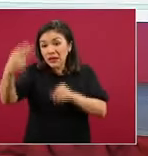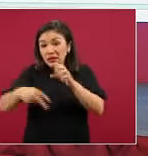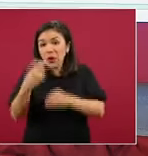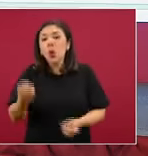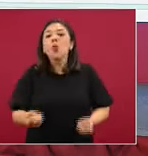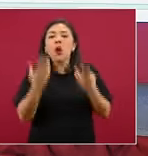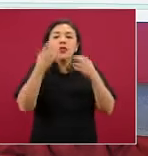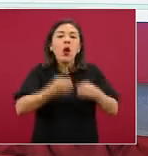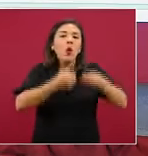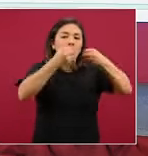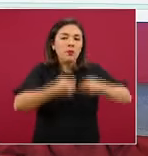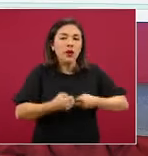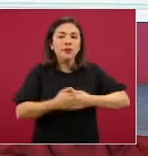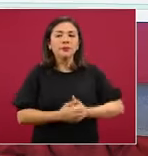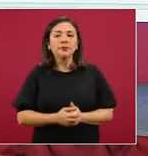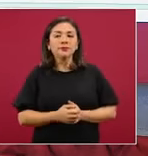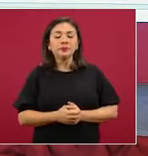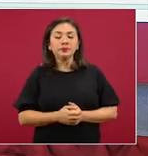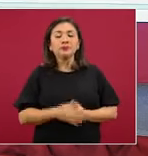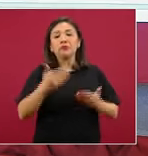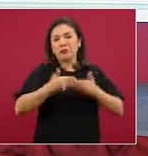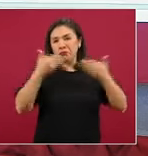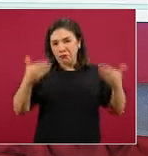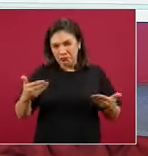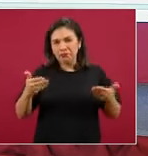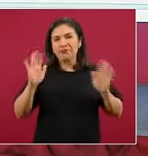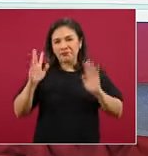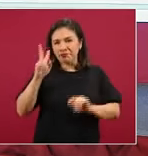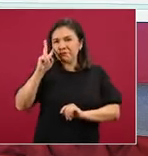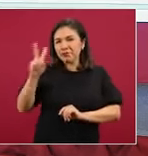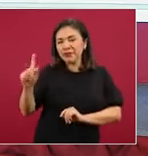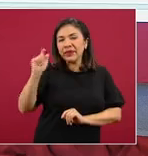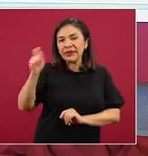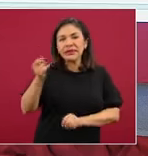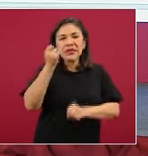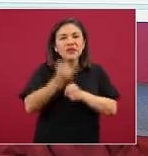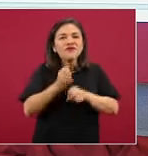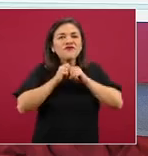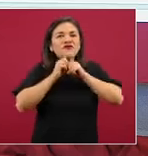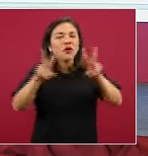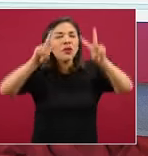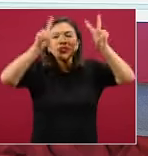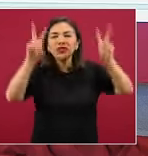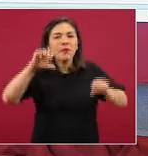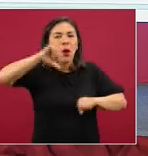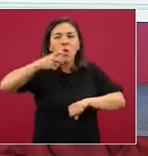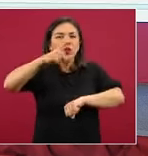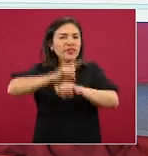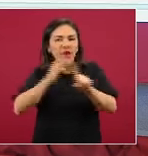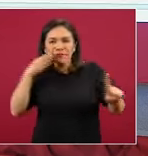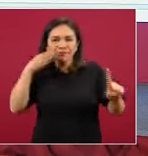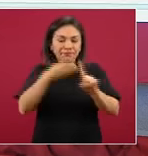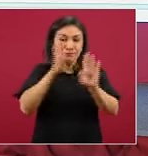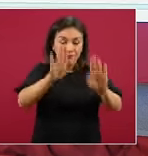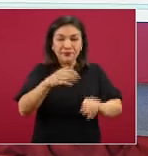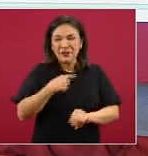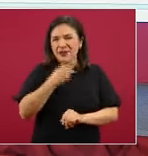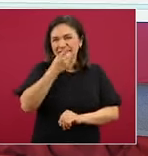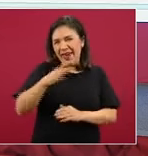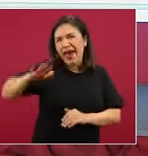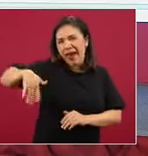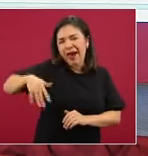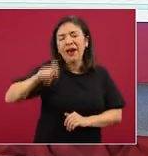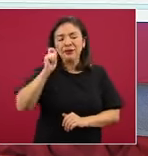favor. Bueno, ahora pasemos directamente al informe temático, y como les mencioné en la introducción,